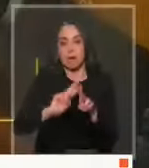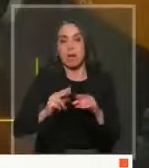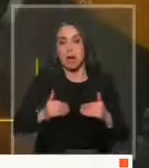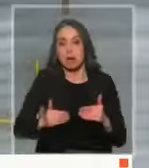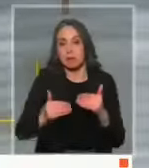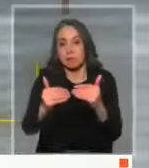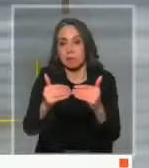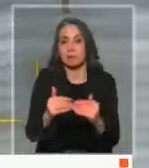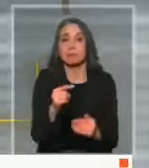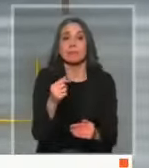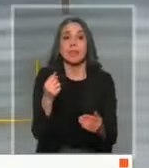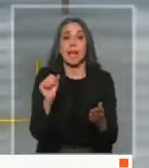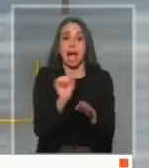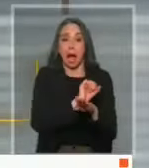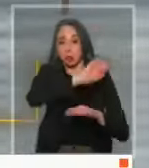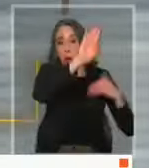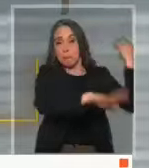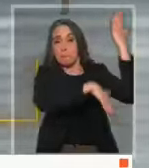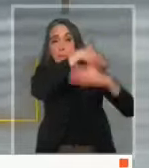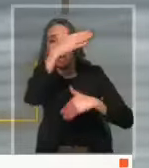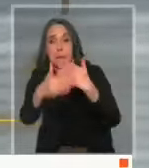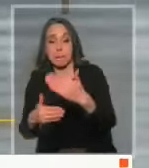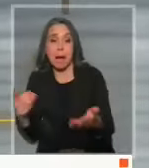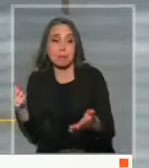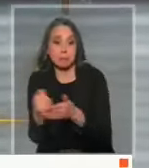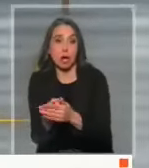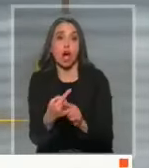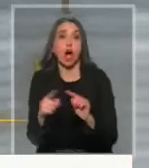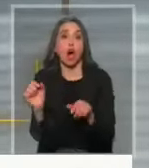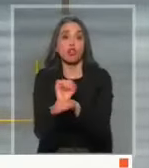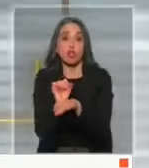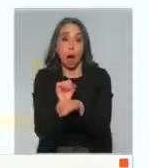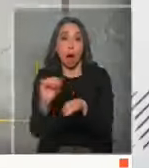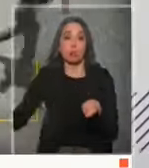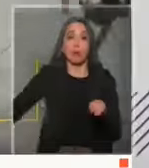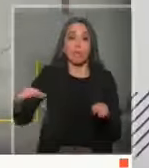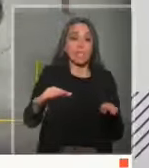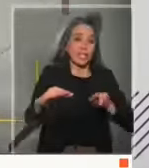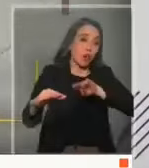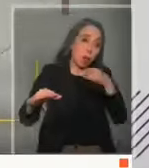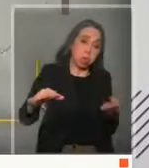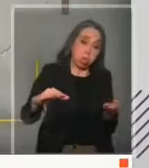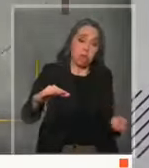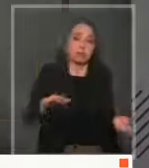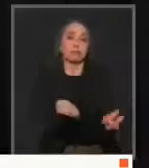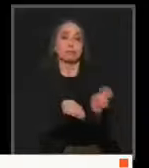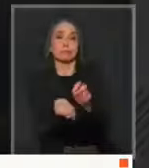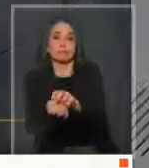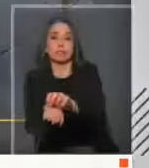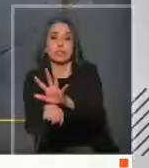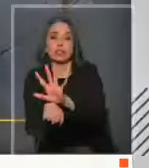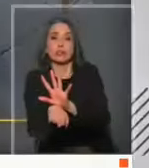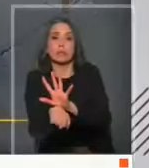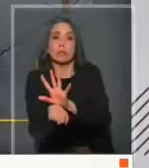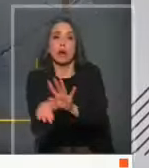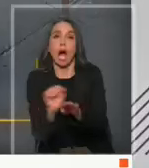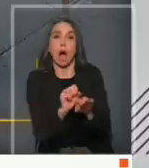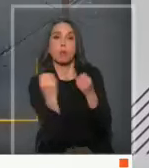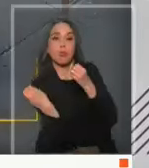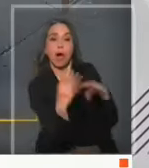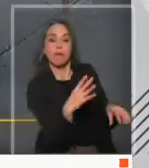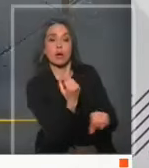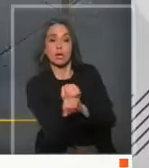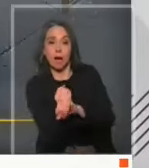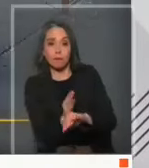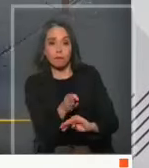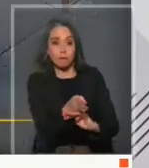Tras el accidente, los vecinos afirman que otro automóvil se llevó a los 5 ocupantes. El auto quedó ahí. Carabineros llegó al